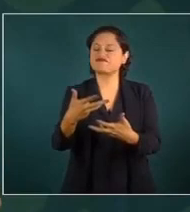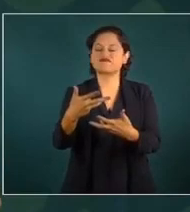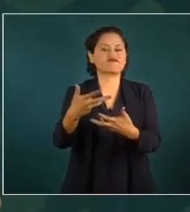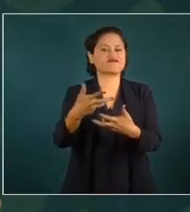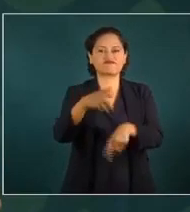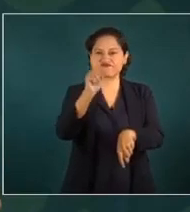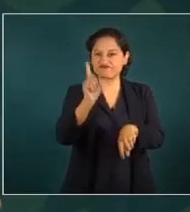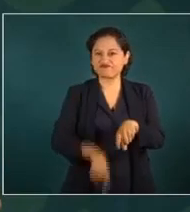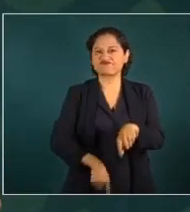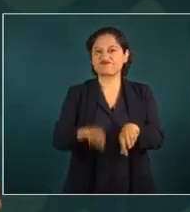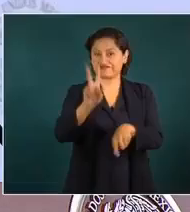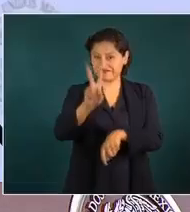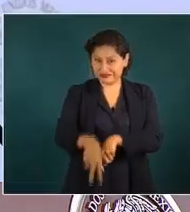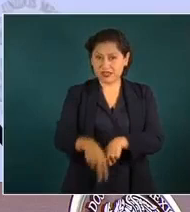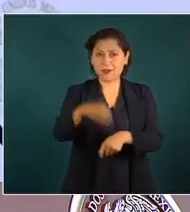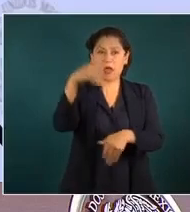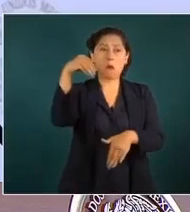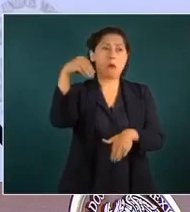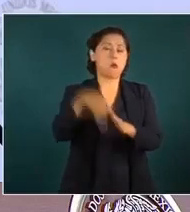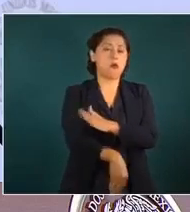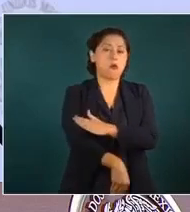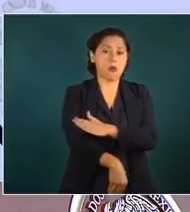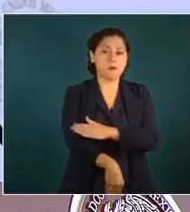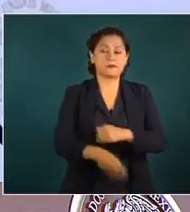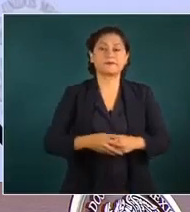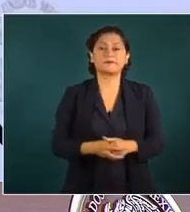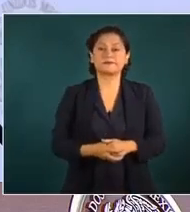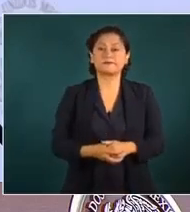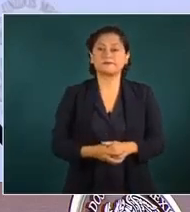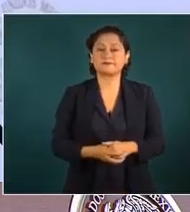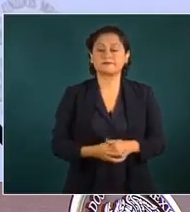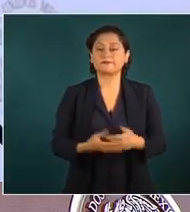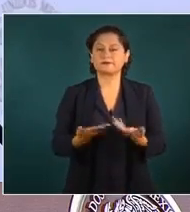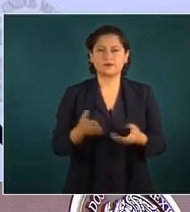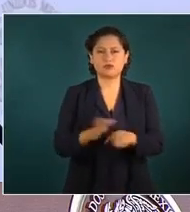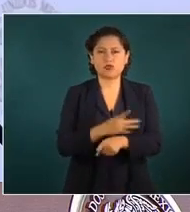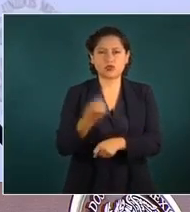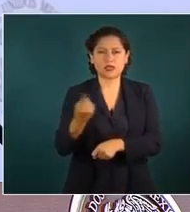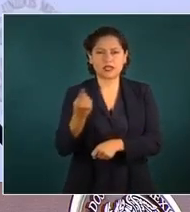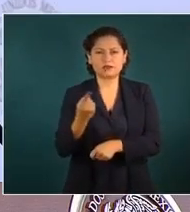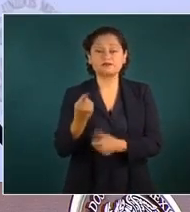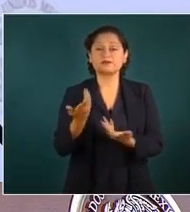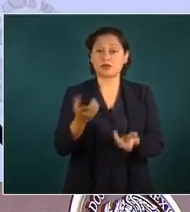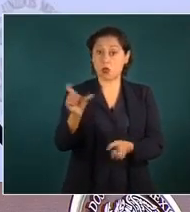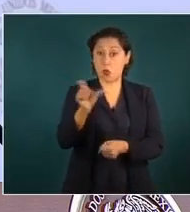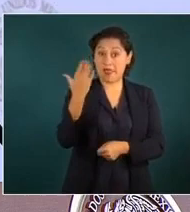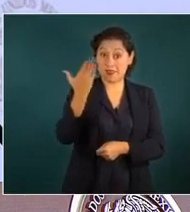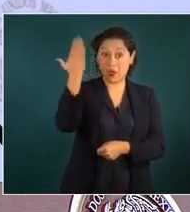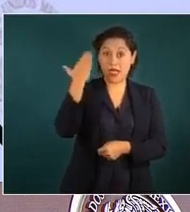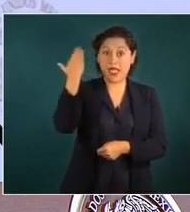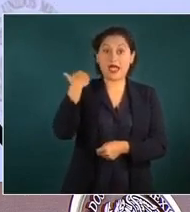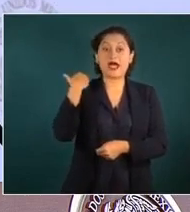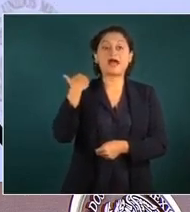que desplomó por completo la producción de petróleo, sobre todo a partir de la aprobación